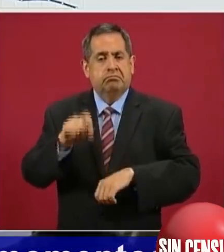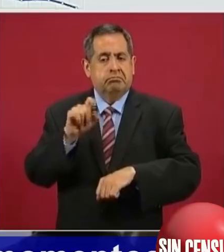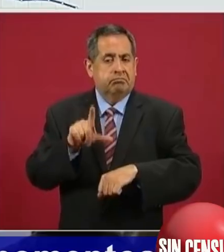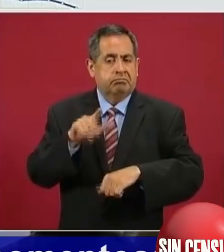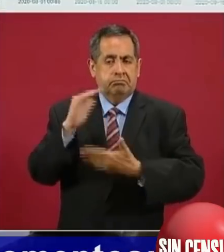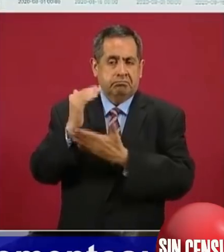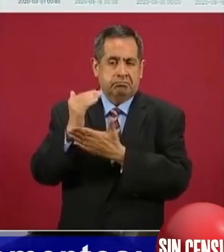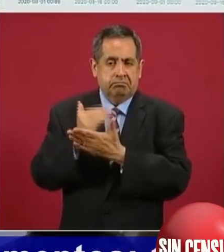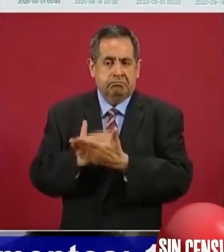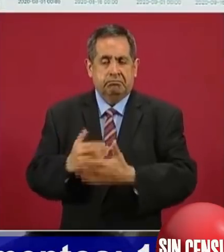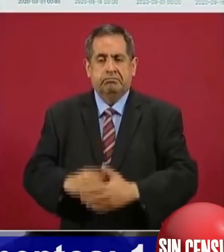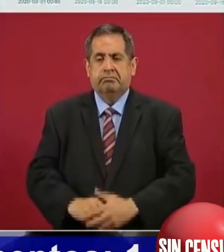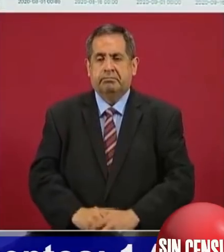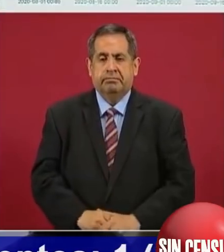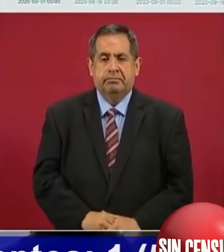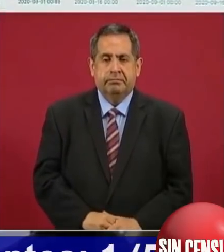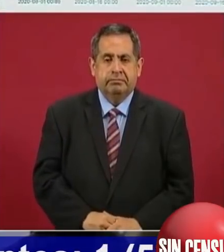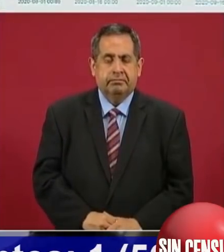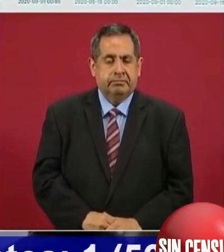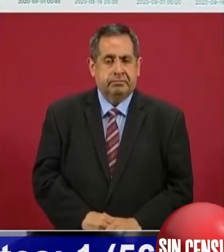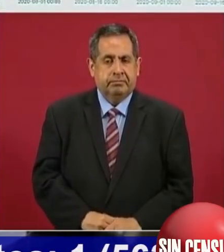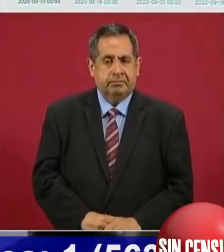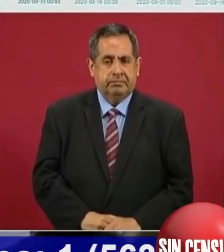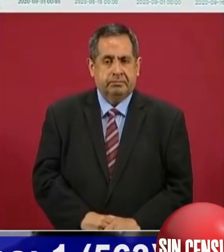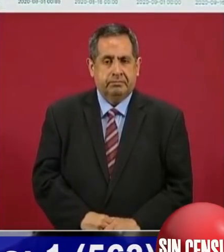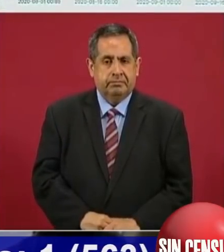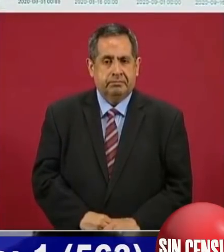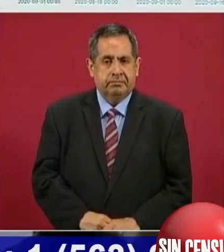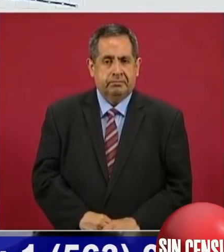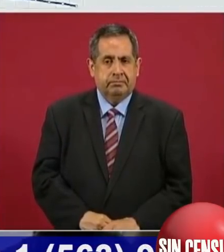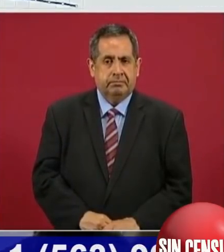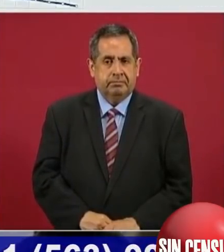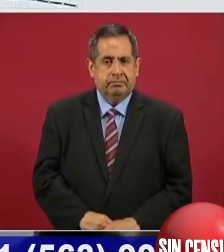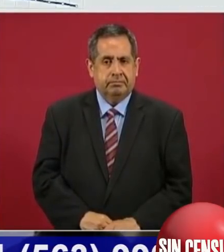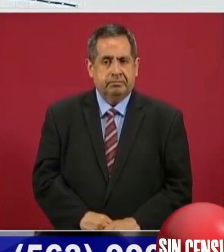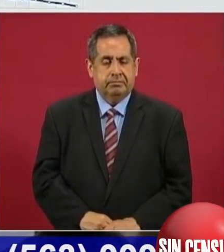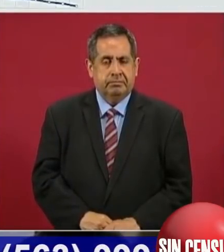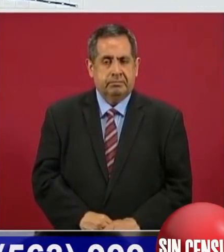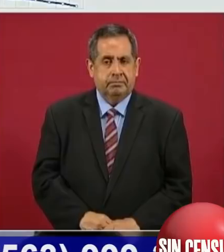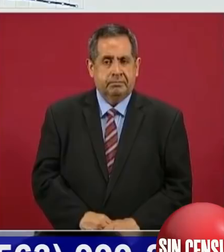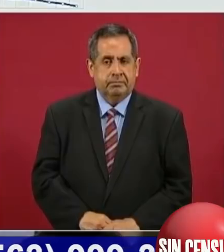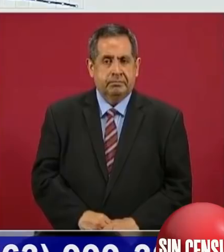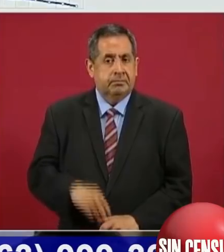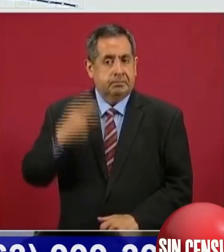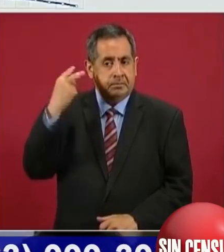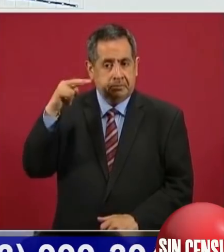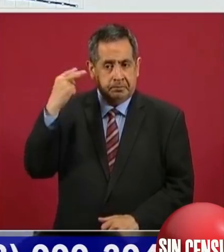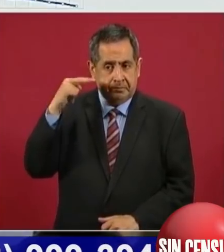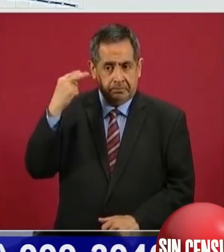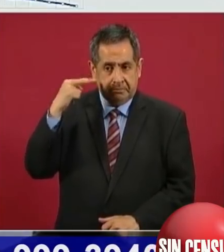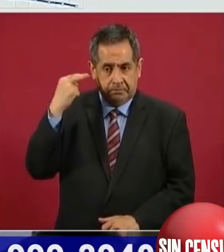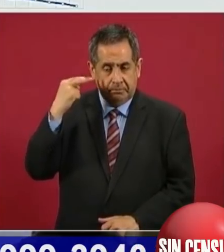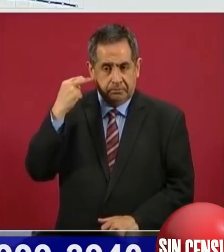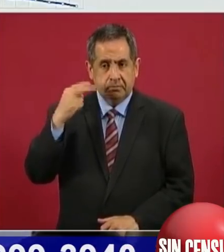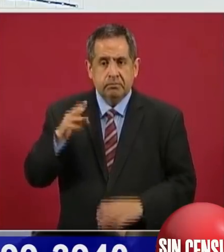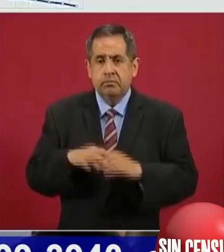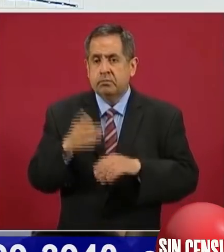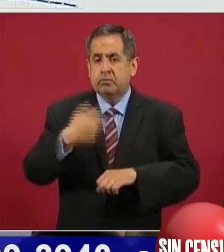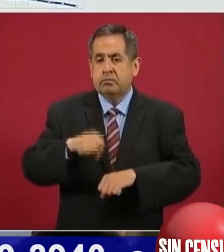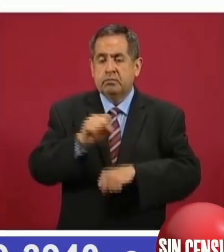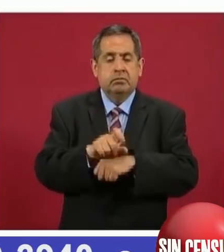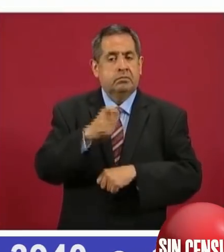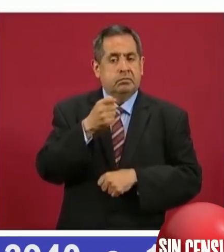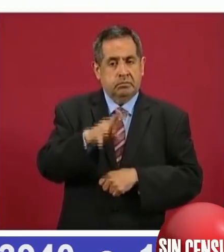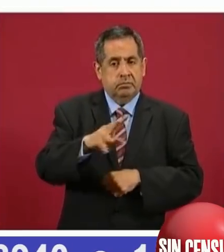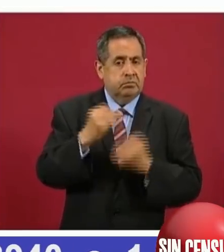encuentra en reducción. La siguiente, igual que la ocupación hospitalaria. La siguiente. Veracruz llegó a punto máximo en la semana 29, igual